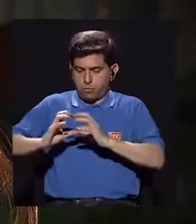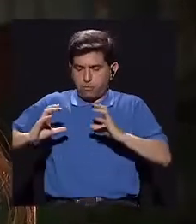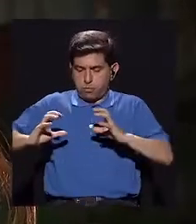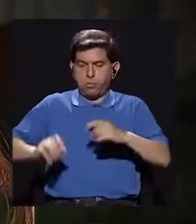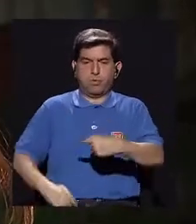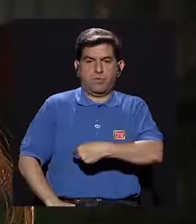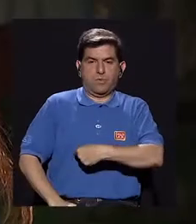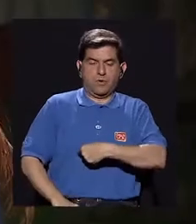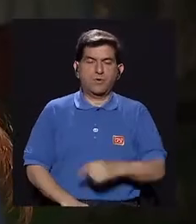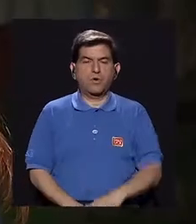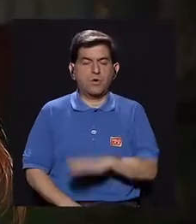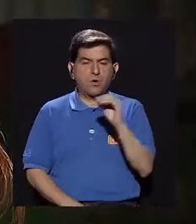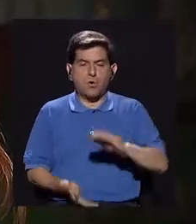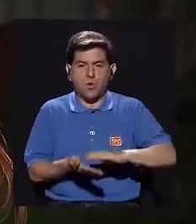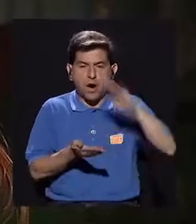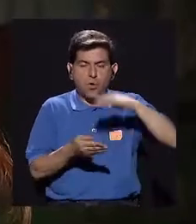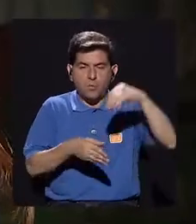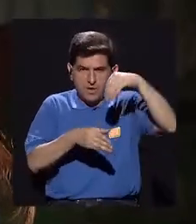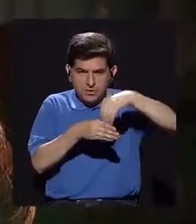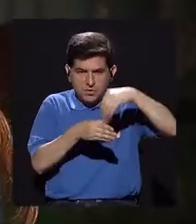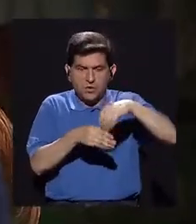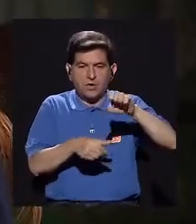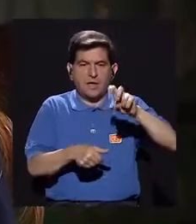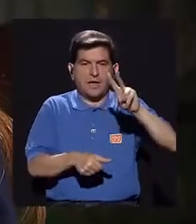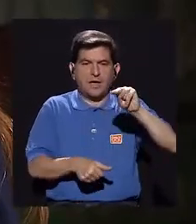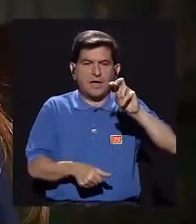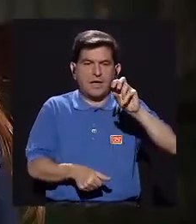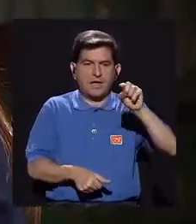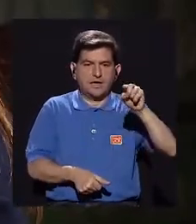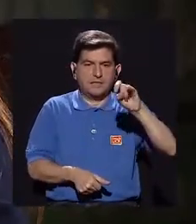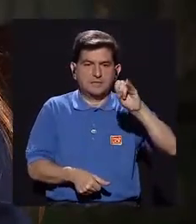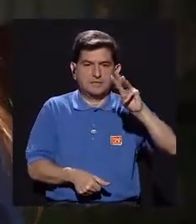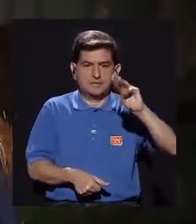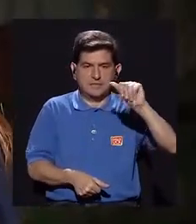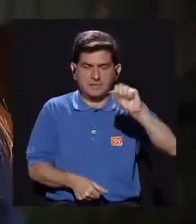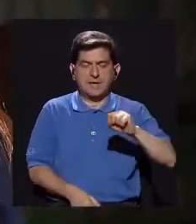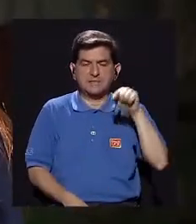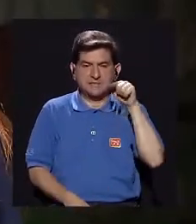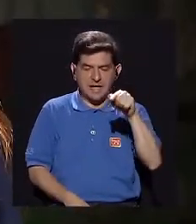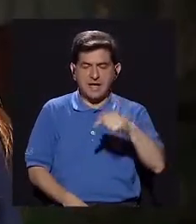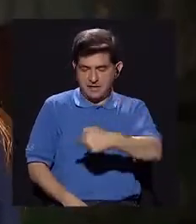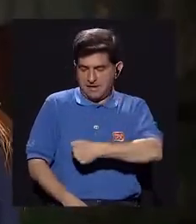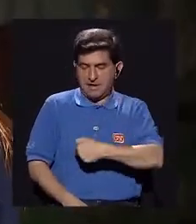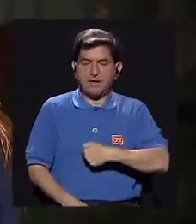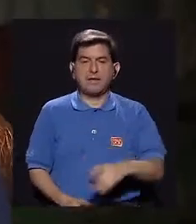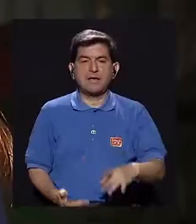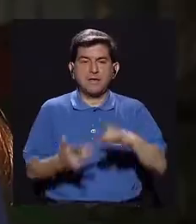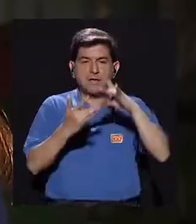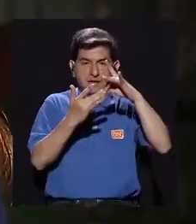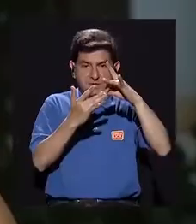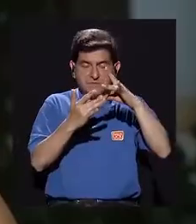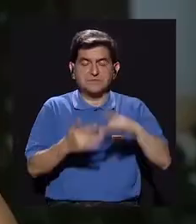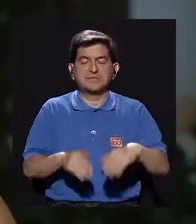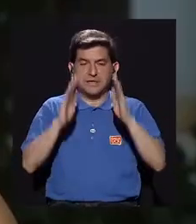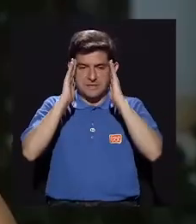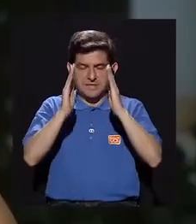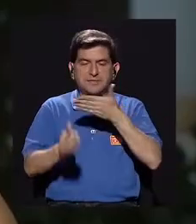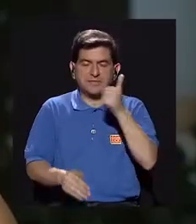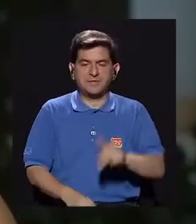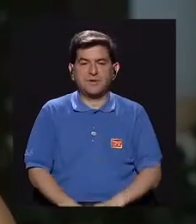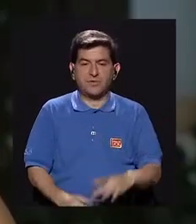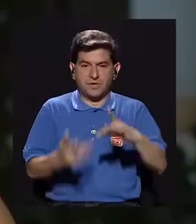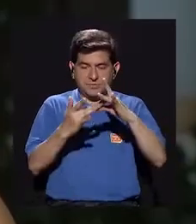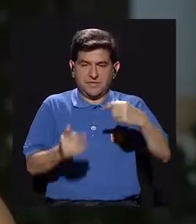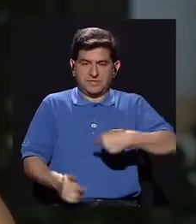en el hígado o aumento de las transaminasas? Si es así, lo va a referir al especialista, probablemente sea el gastroenterólogo. Si